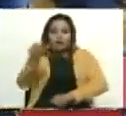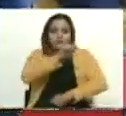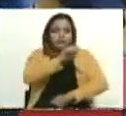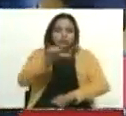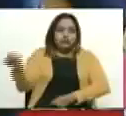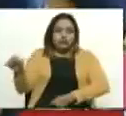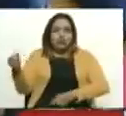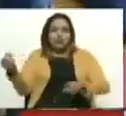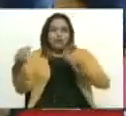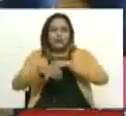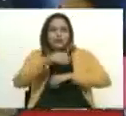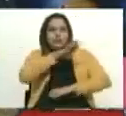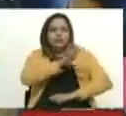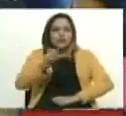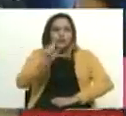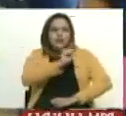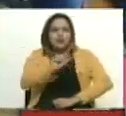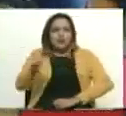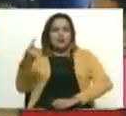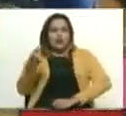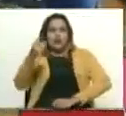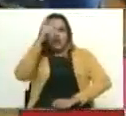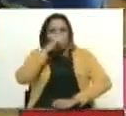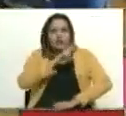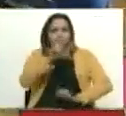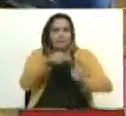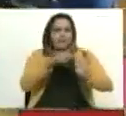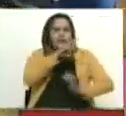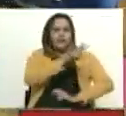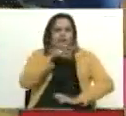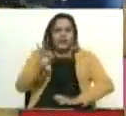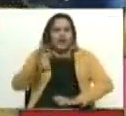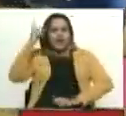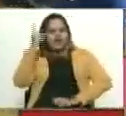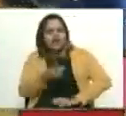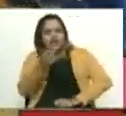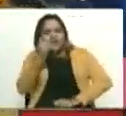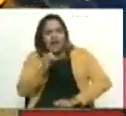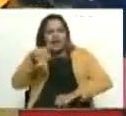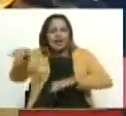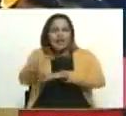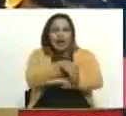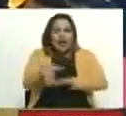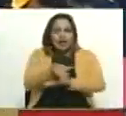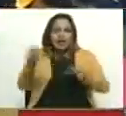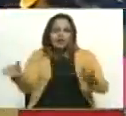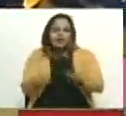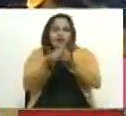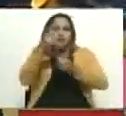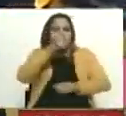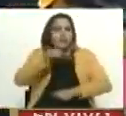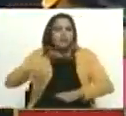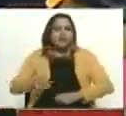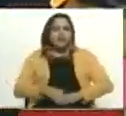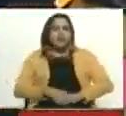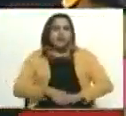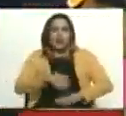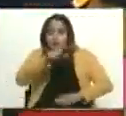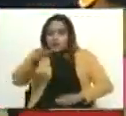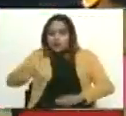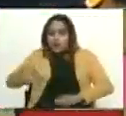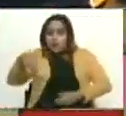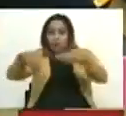las más de 50 semanas que quedan de este año 2023, tienen que estar en la calle con su gente, con la gente que los eligió